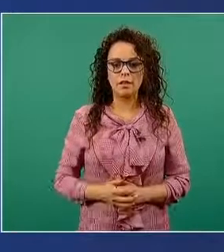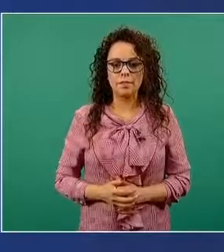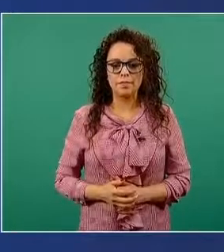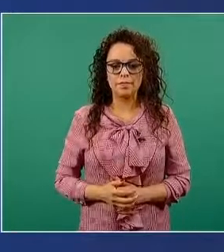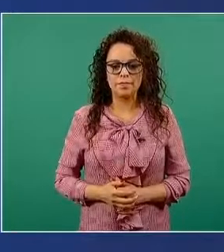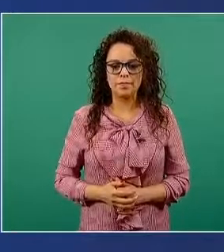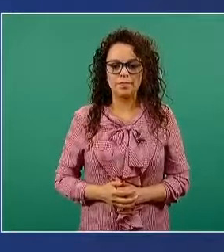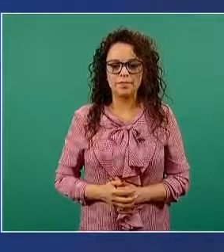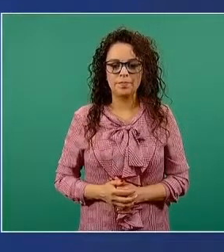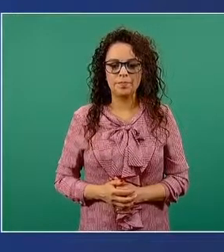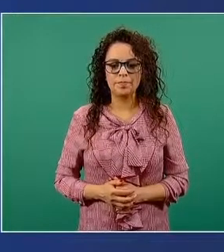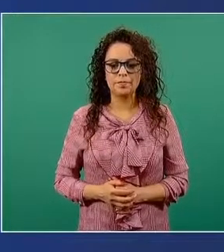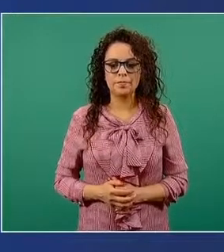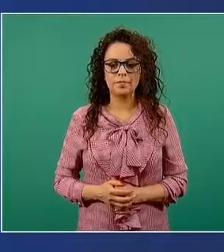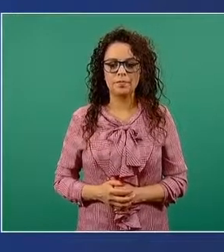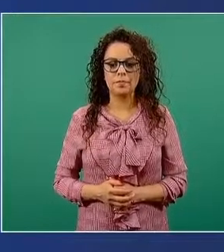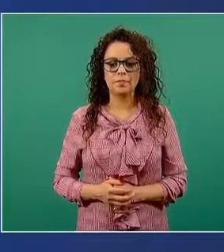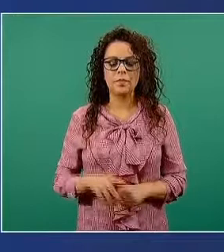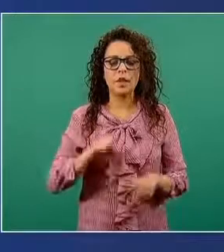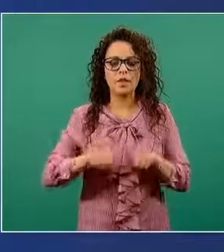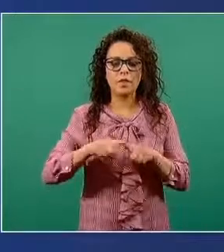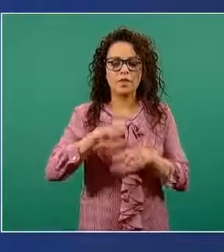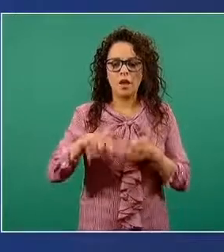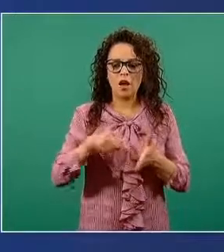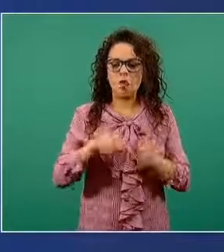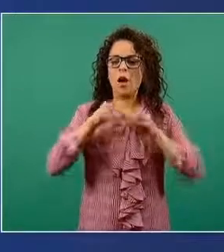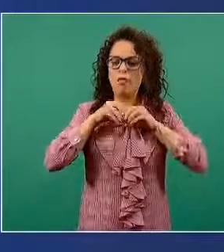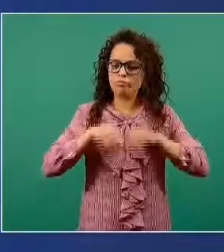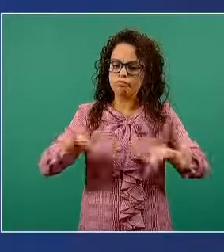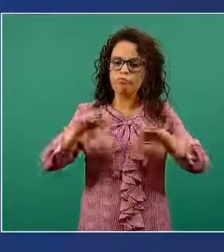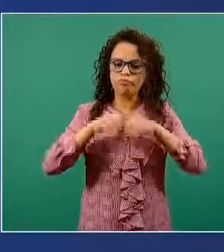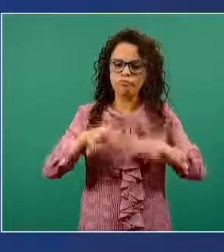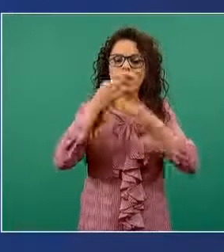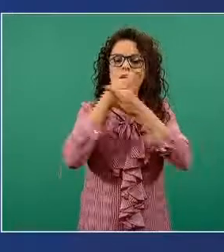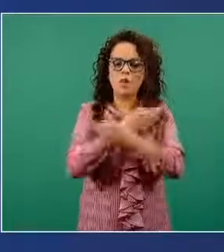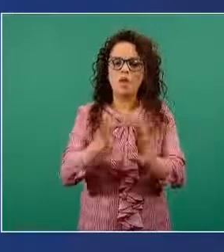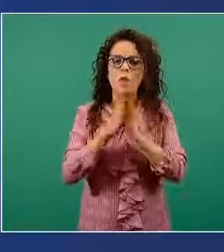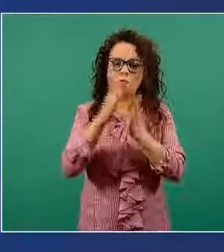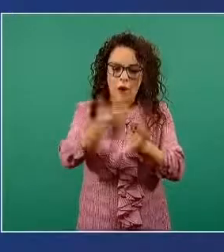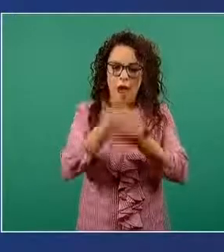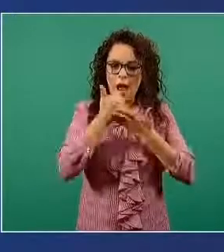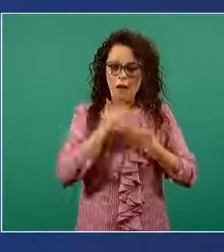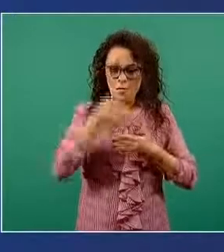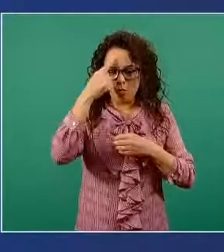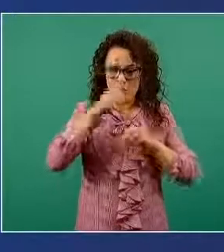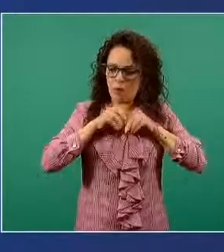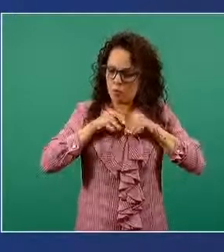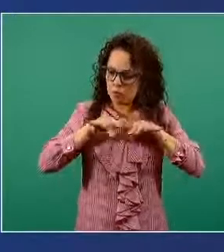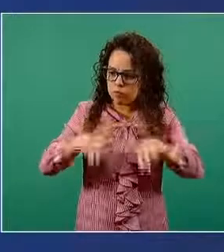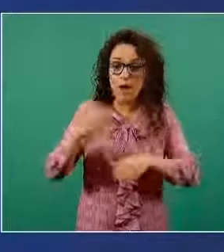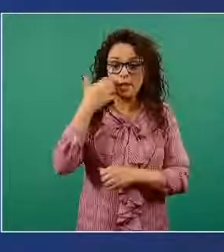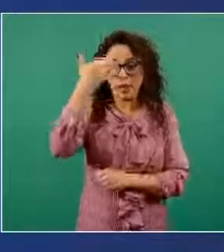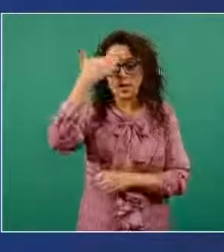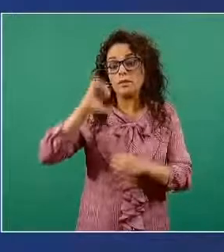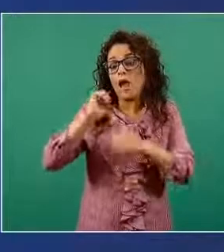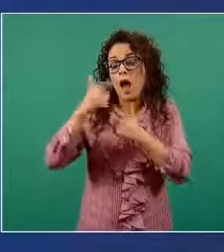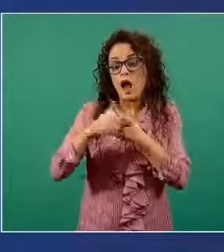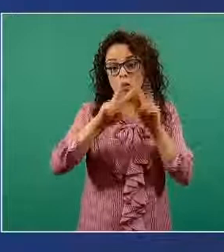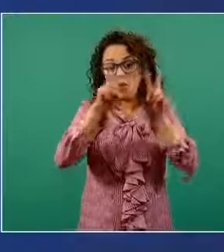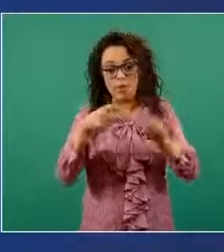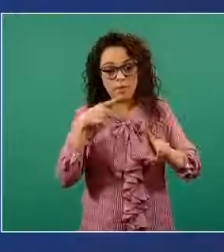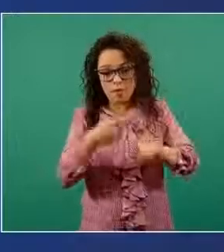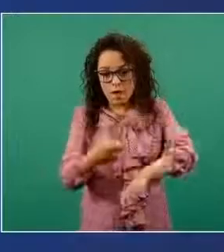estar difundiendo por distintos medios. Por favor, corra la voz. Si alguien quiere saber qué pasa con la vacunación, puede hablar aquí y